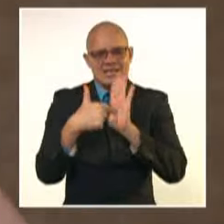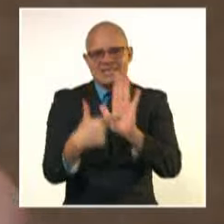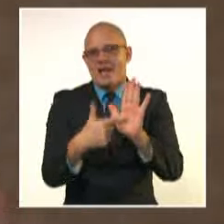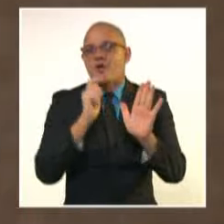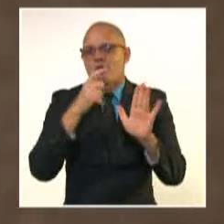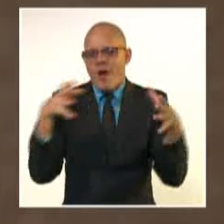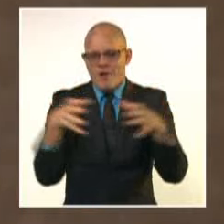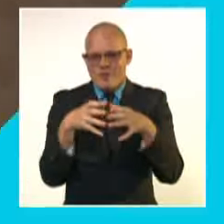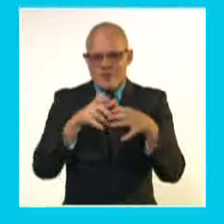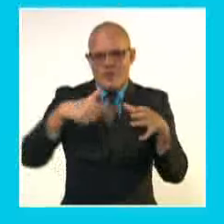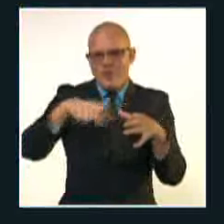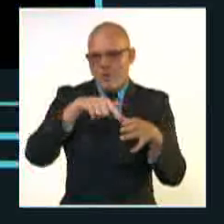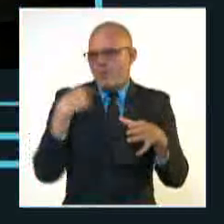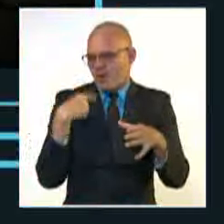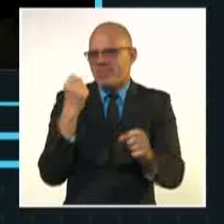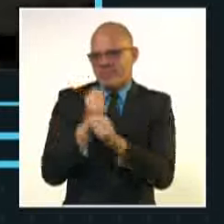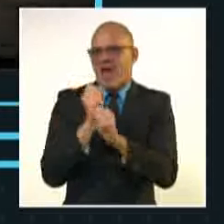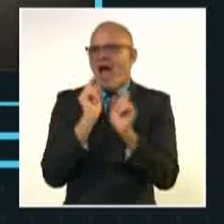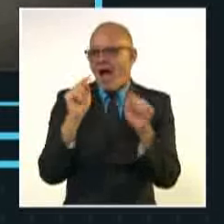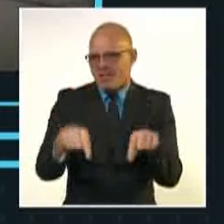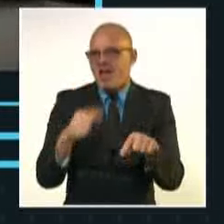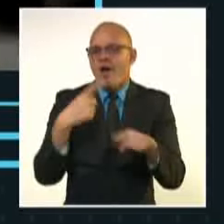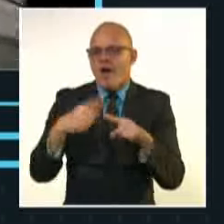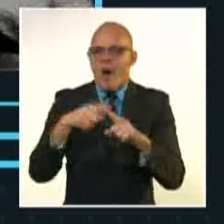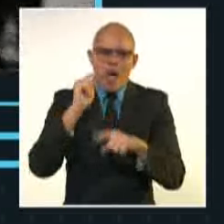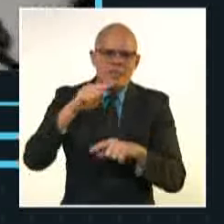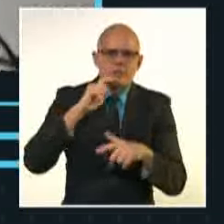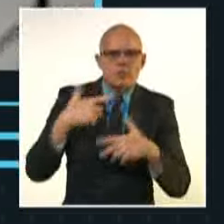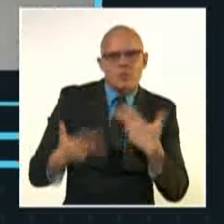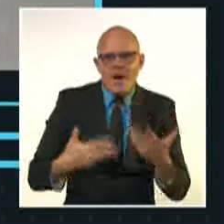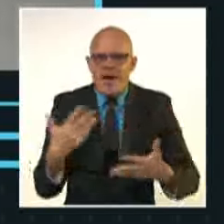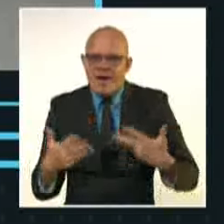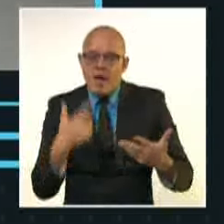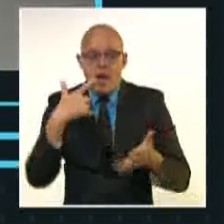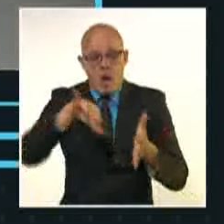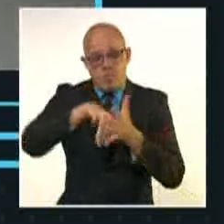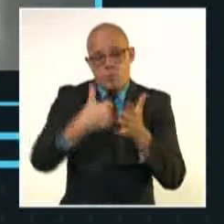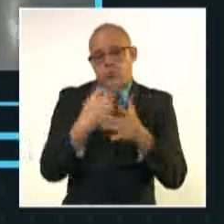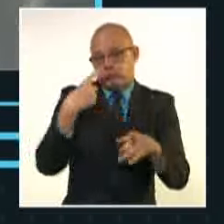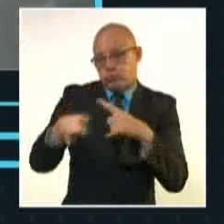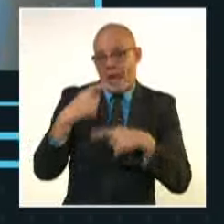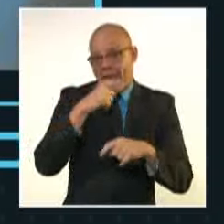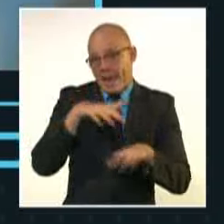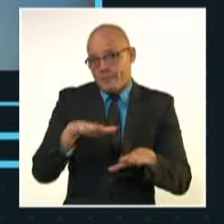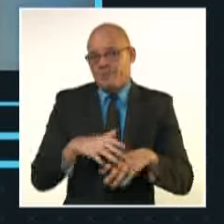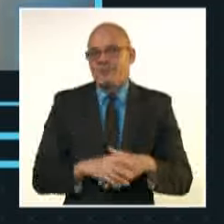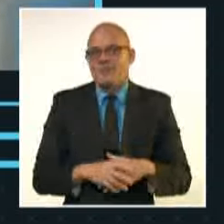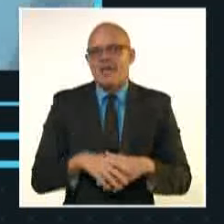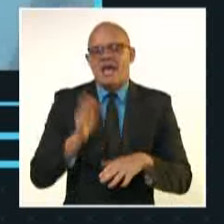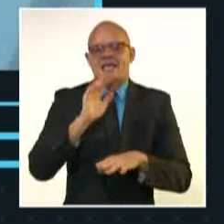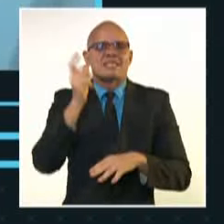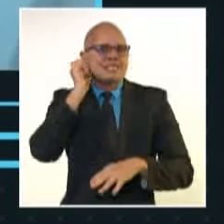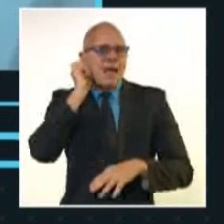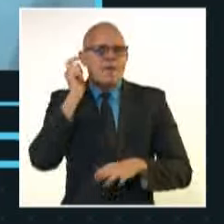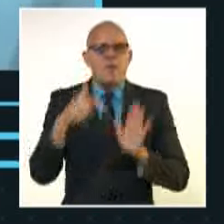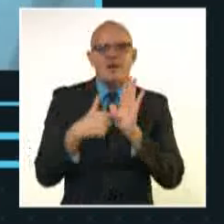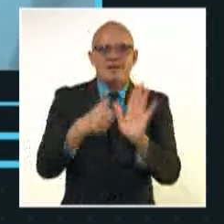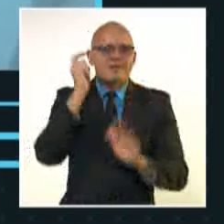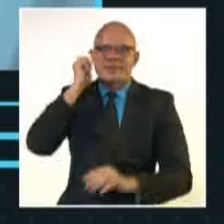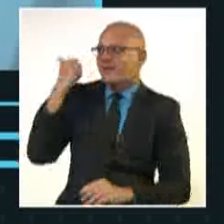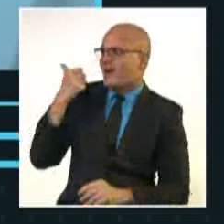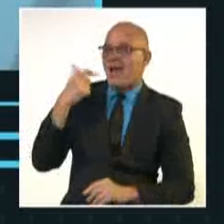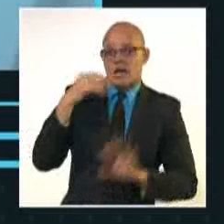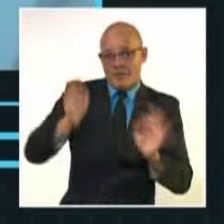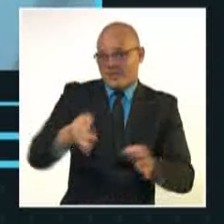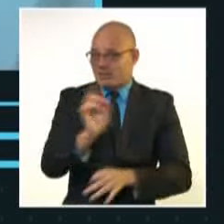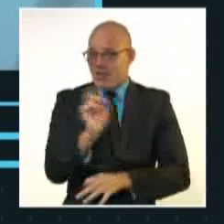Noticiero Científico y Cultural Iberoamericano. Entre sus proyectos novedosos destaca, por ejemplo, la presentadora virtual Clara, o sea,